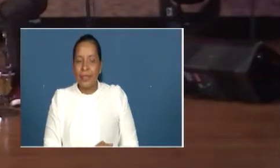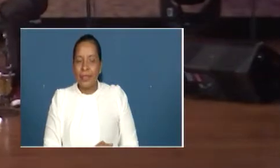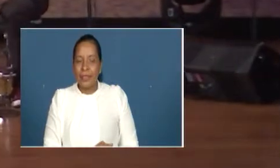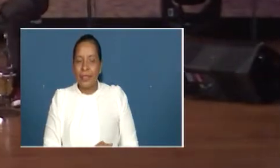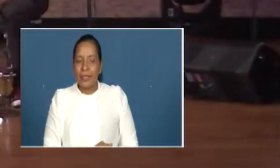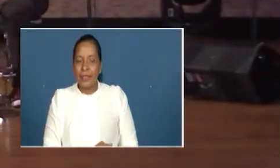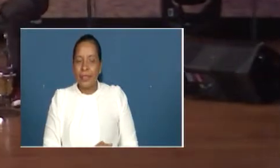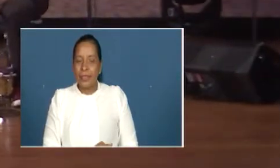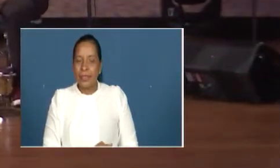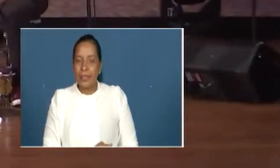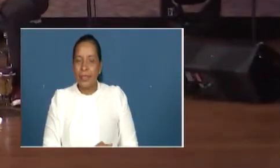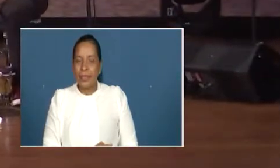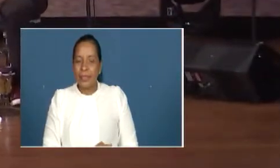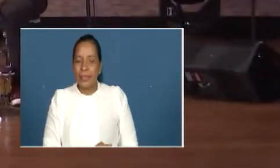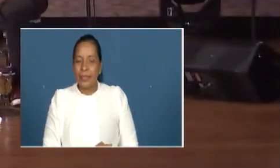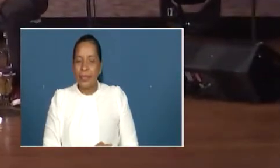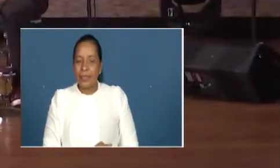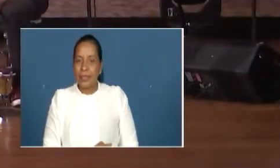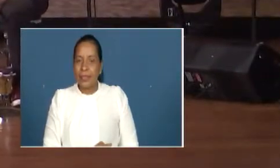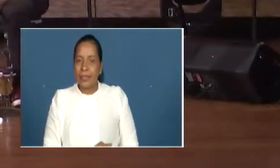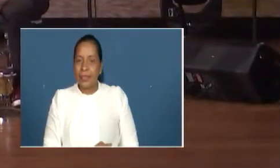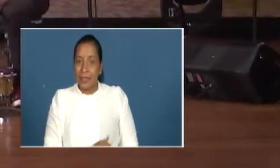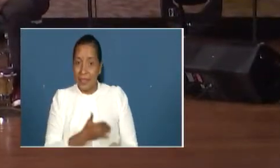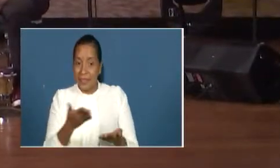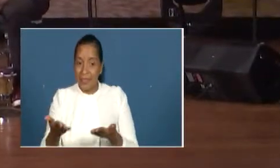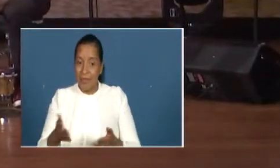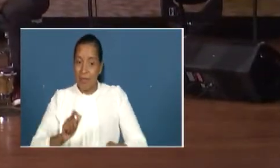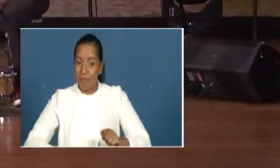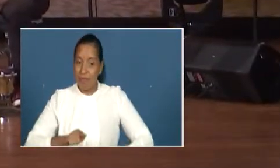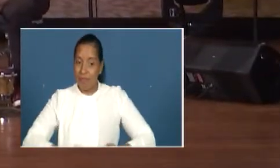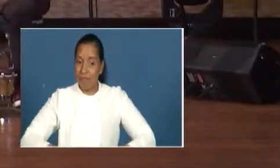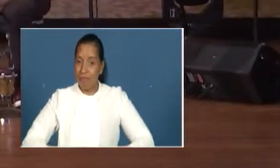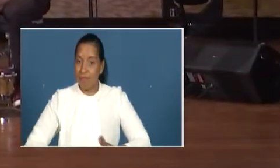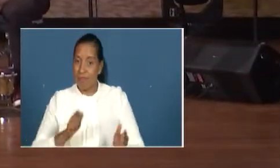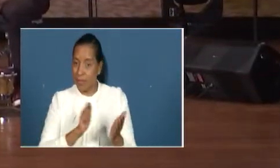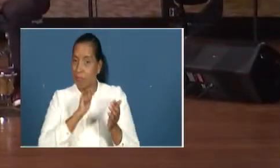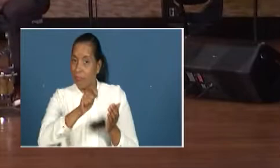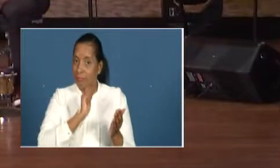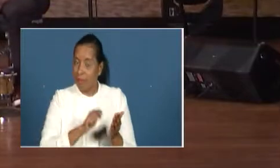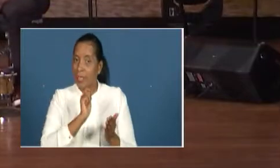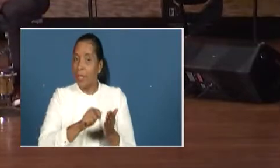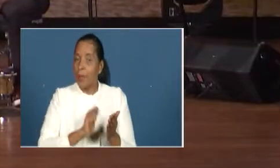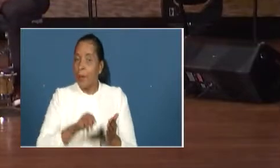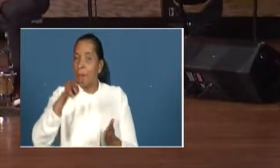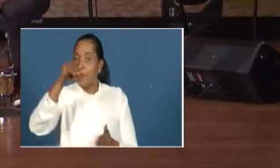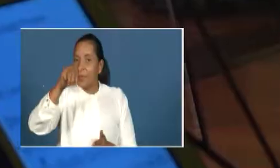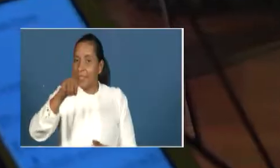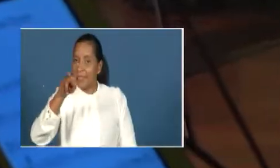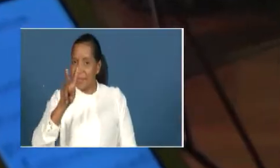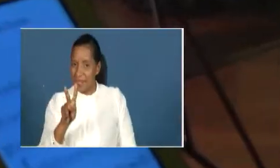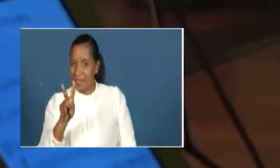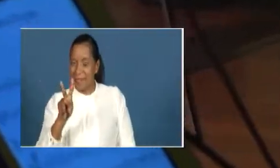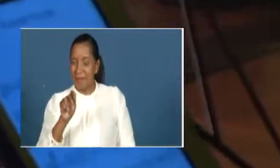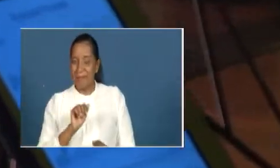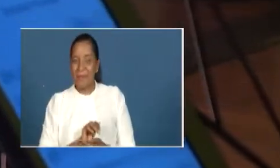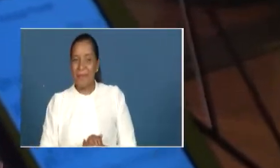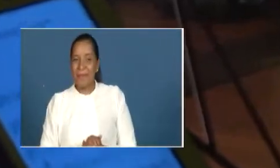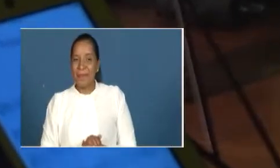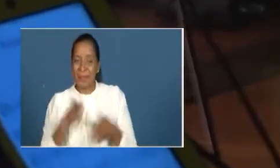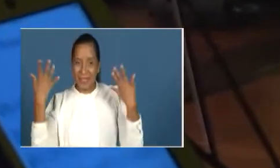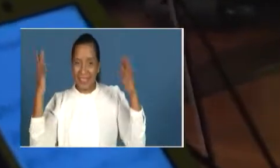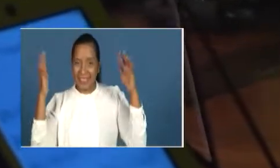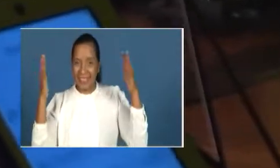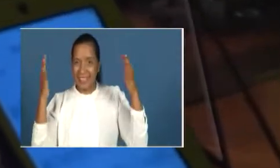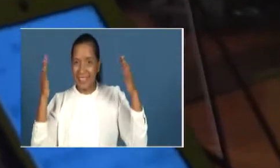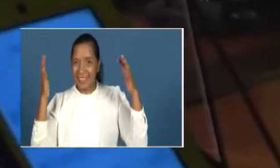campana, y los chercheritos estos, pues está Moisés Valdés. Un aplauso para Moisés Valdés. Venga, ustedes mismos se le dan el aplauso